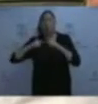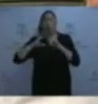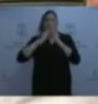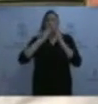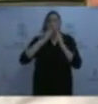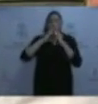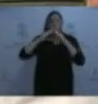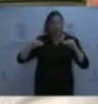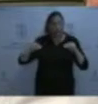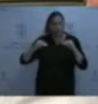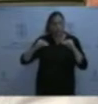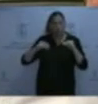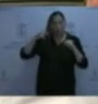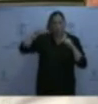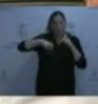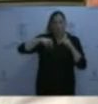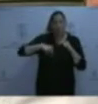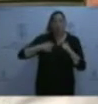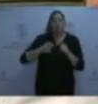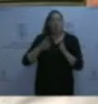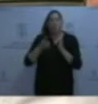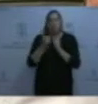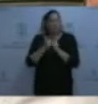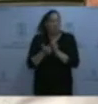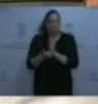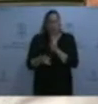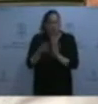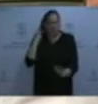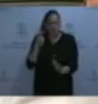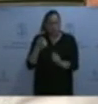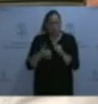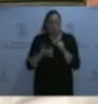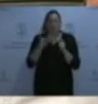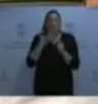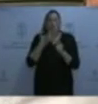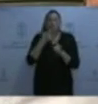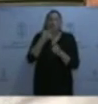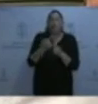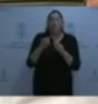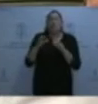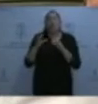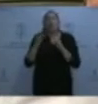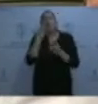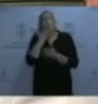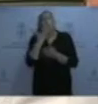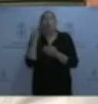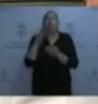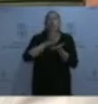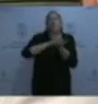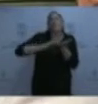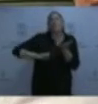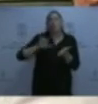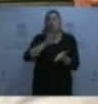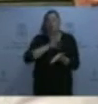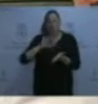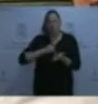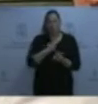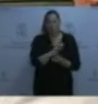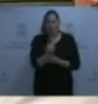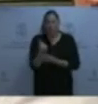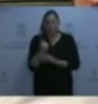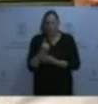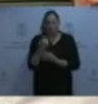parte, descarta la opción de hacer un examen y, en lugar de las reválidas, la Junta ha comunicado a los colegios que deberán realizar un informe individualizado de